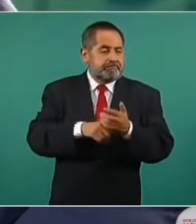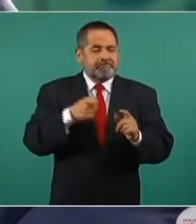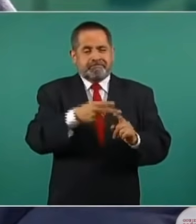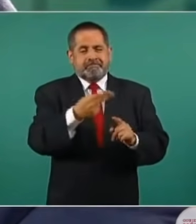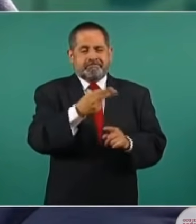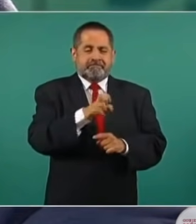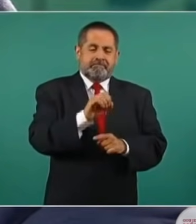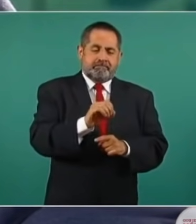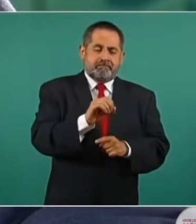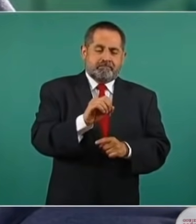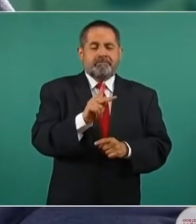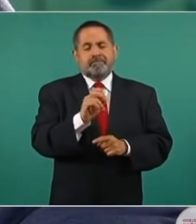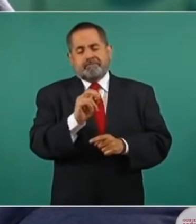neoporfirista.